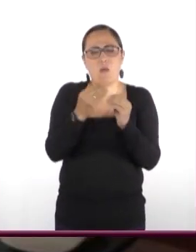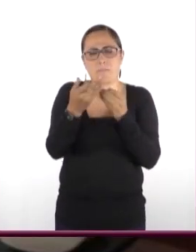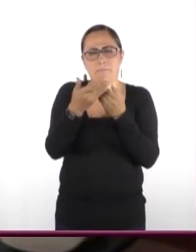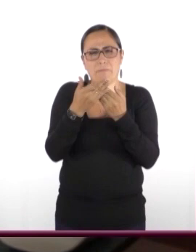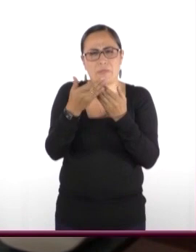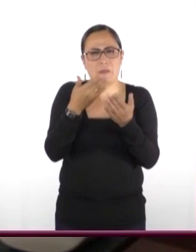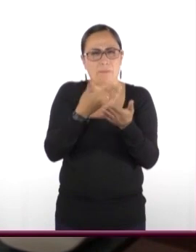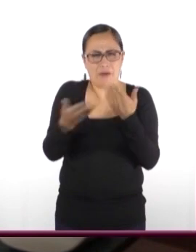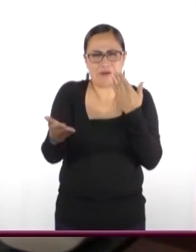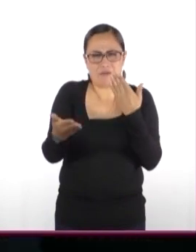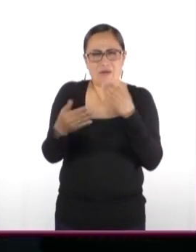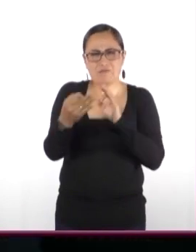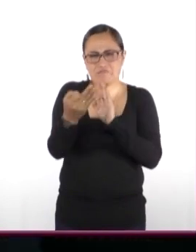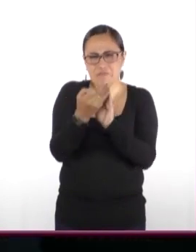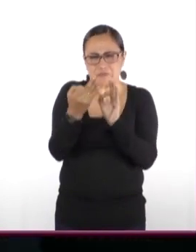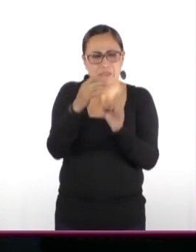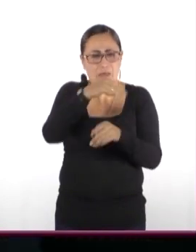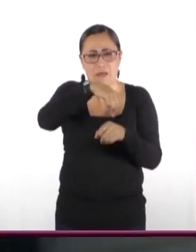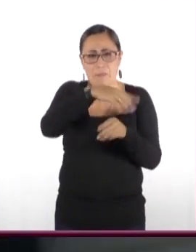al presente actual.